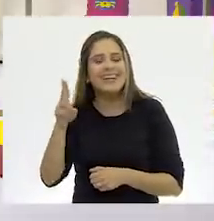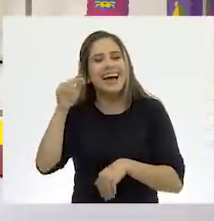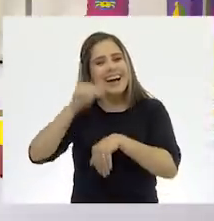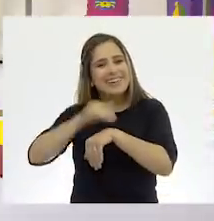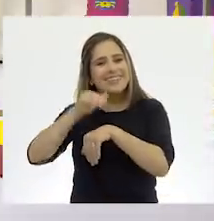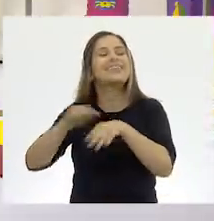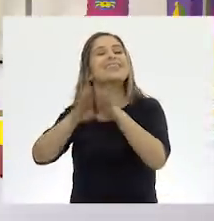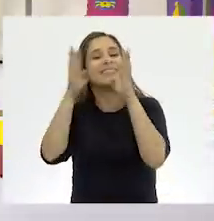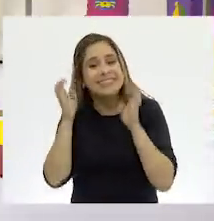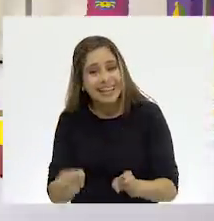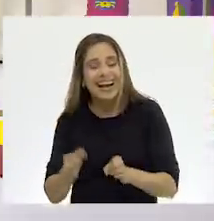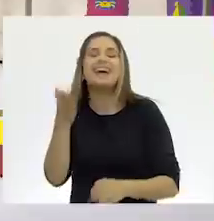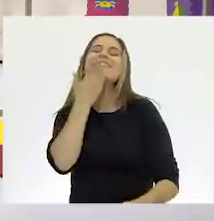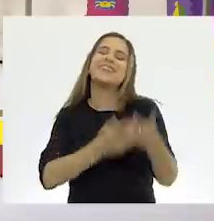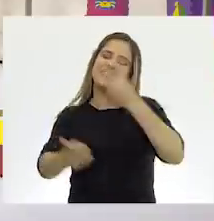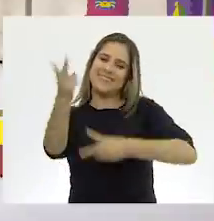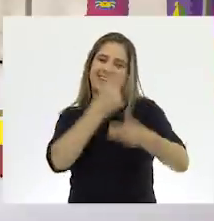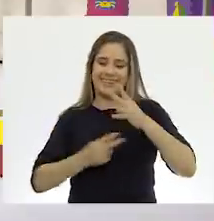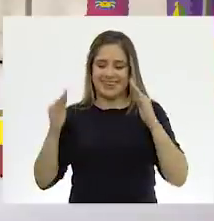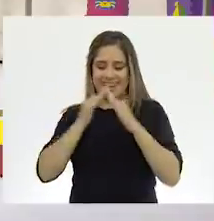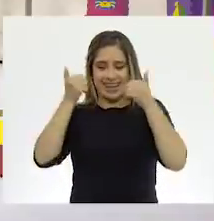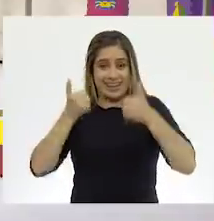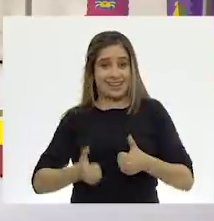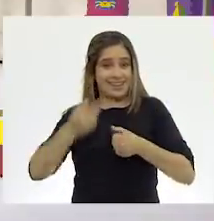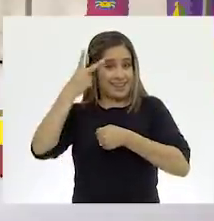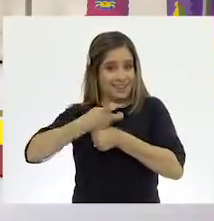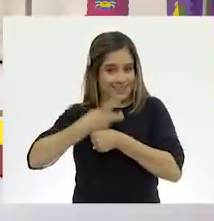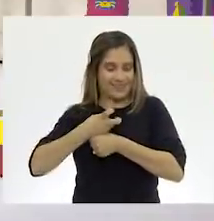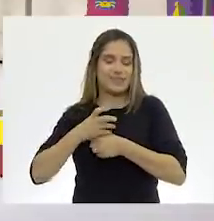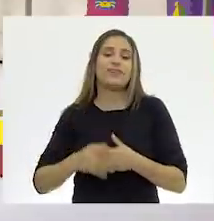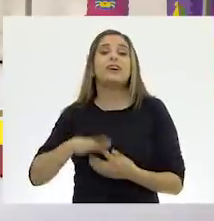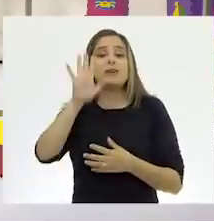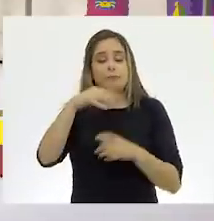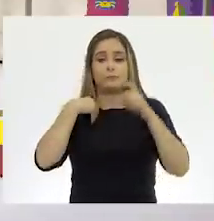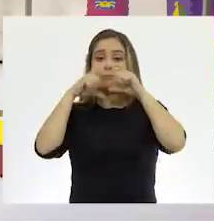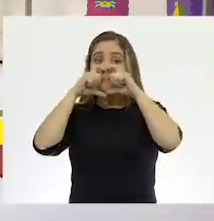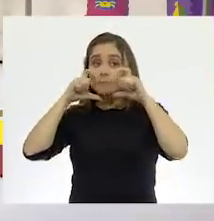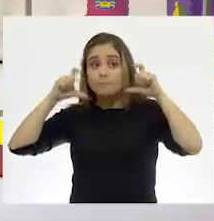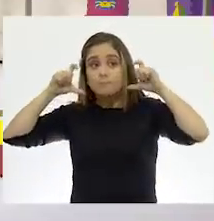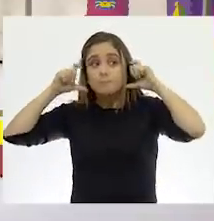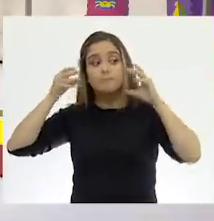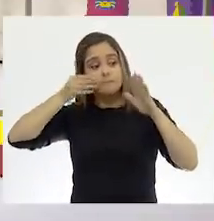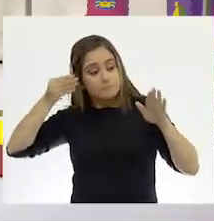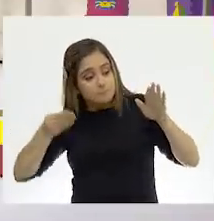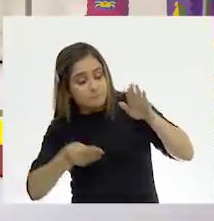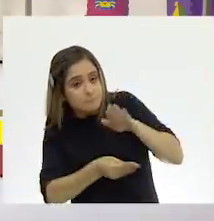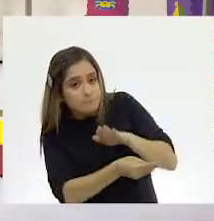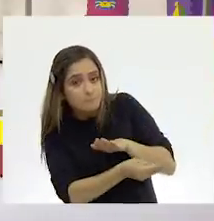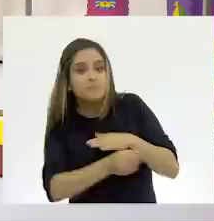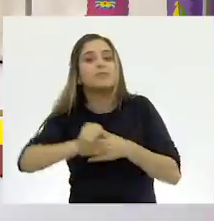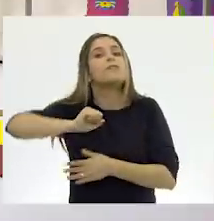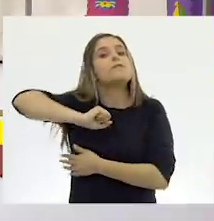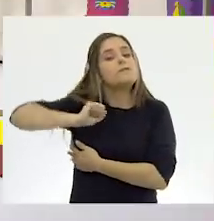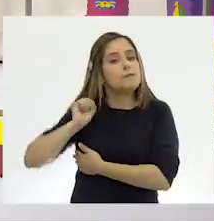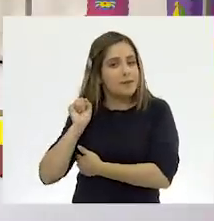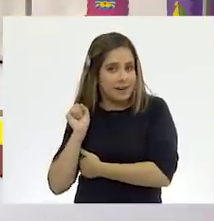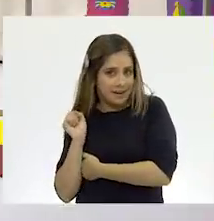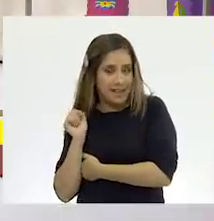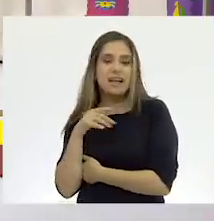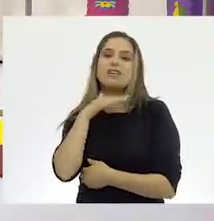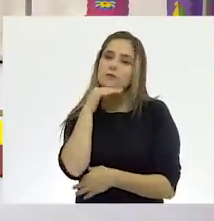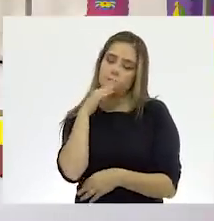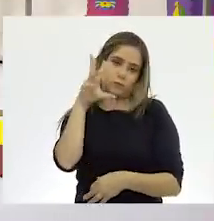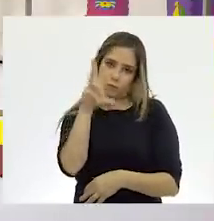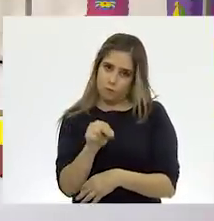Buenas, ¿cómo están? Bienvenidos a Aprende en Casa 2. Antes de empezar, me voy a quitar mi cubrebocas y lo voy a poner en una bolsita para que no se me